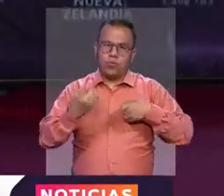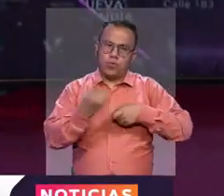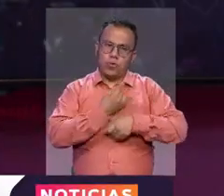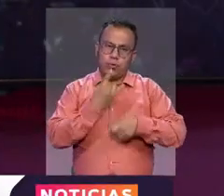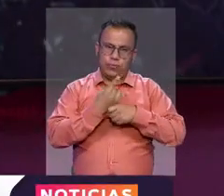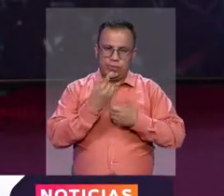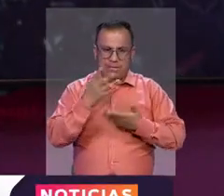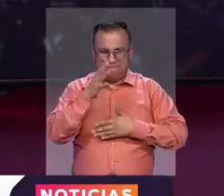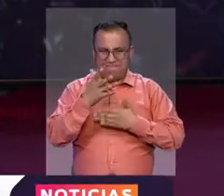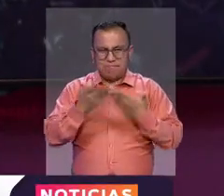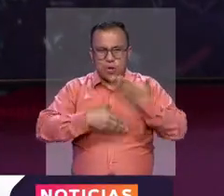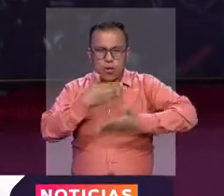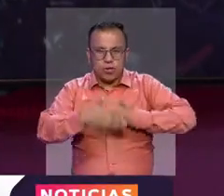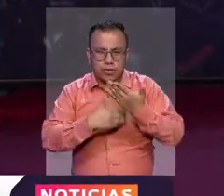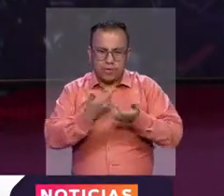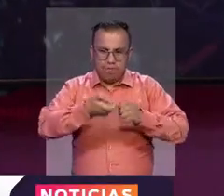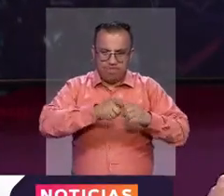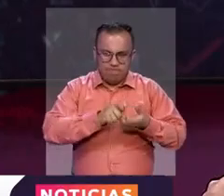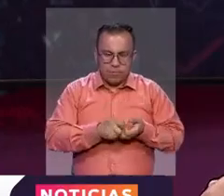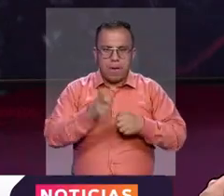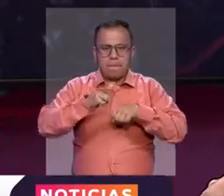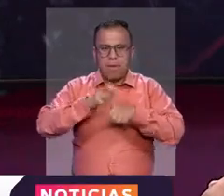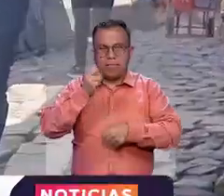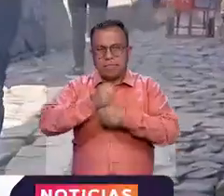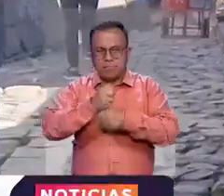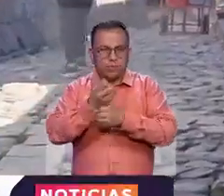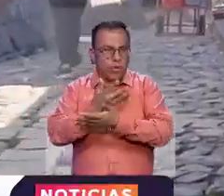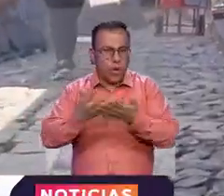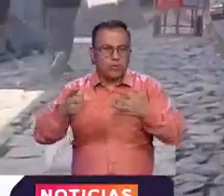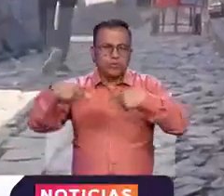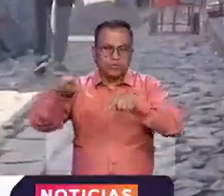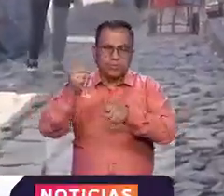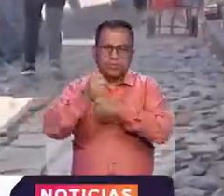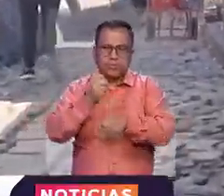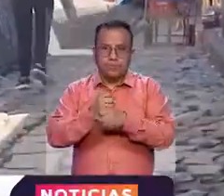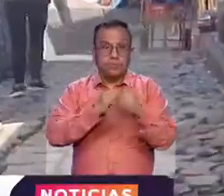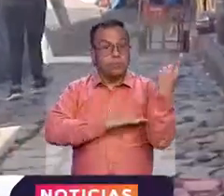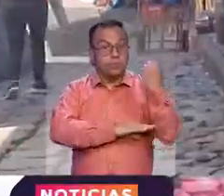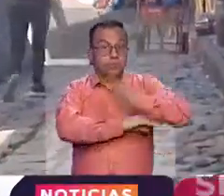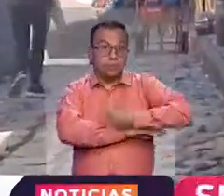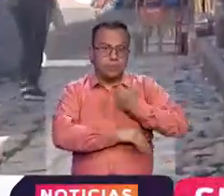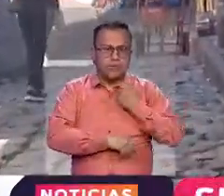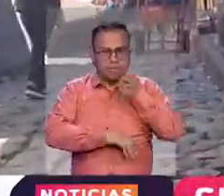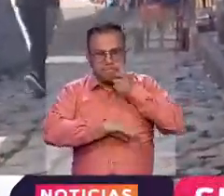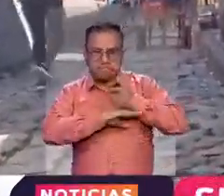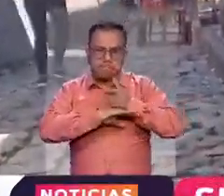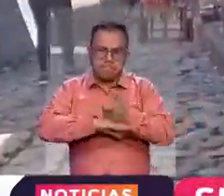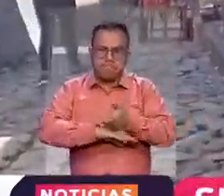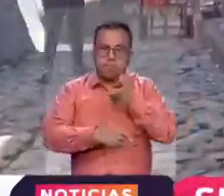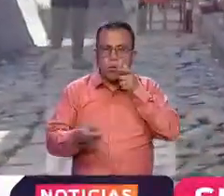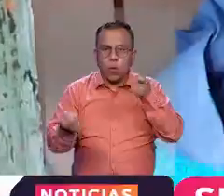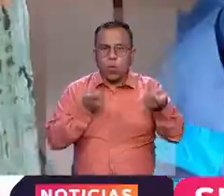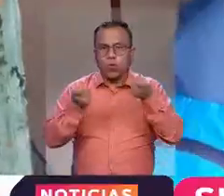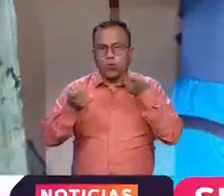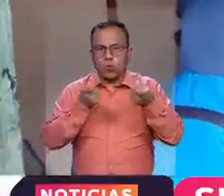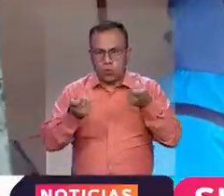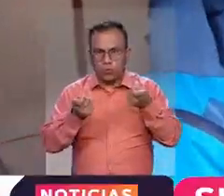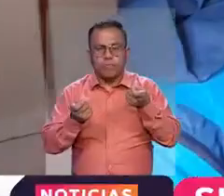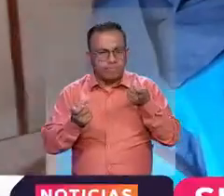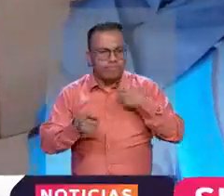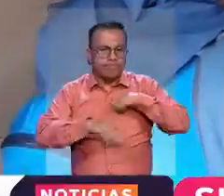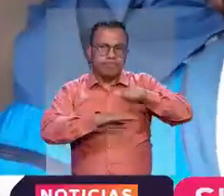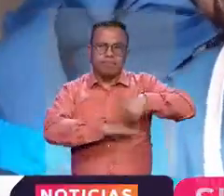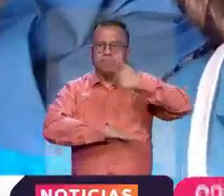los residuos que generan en el día a día de su trabajo. En una jornada de inspección, vigilancia y control,